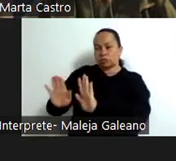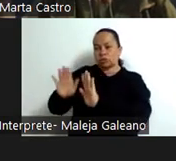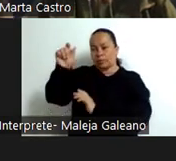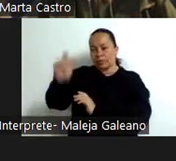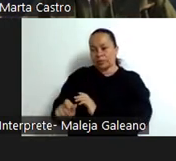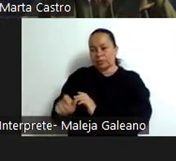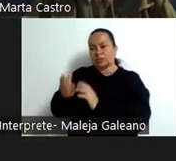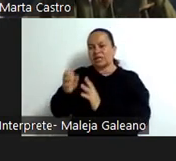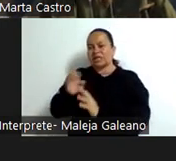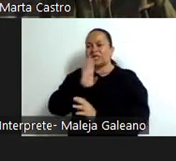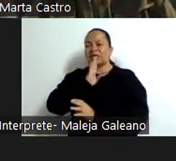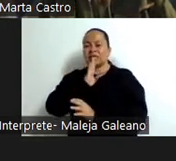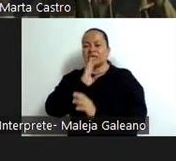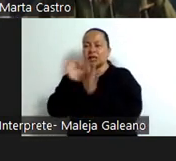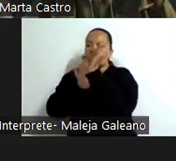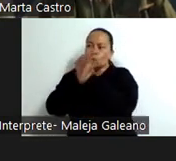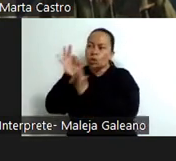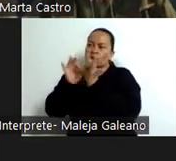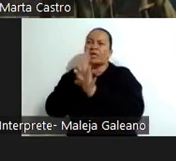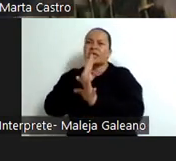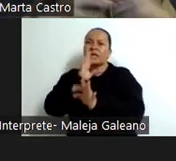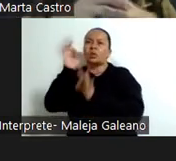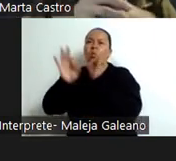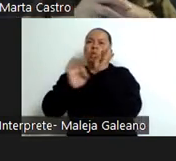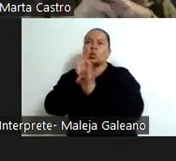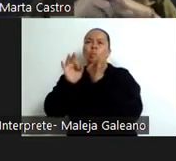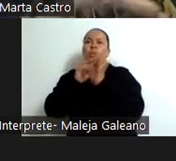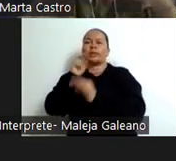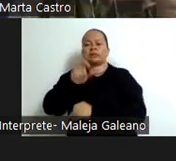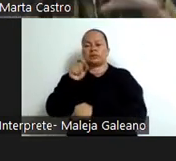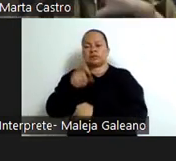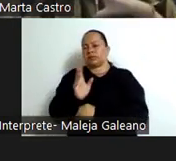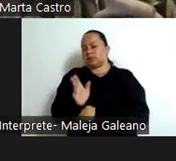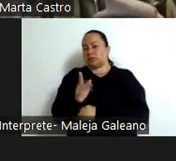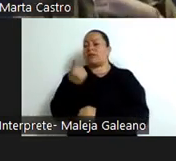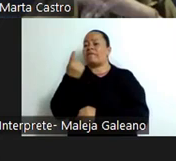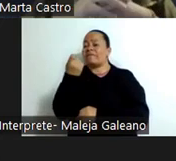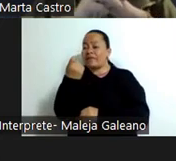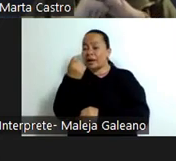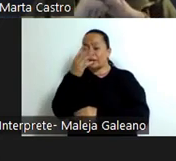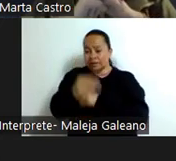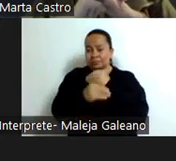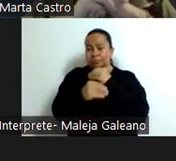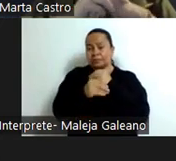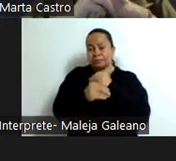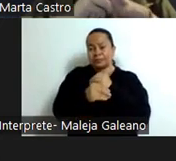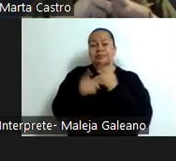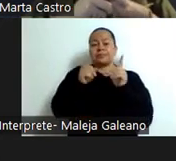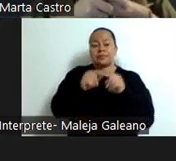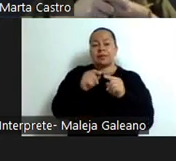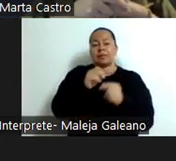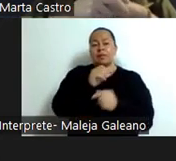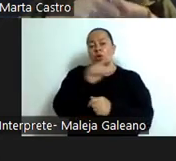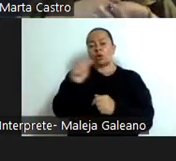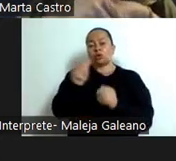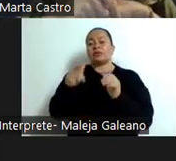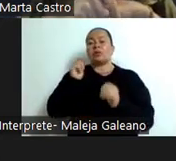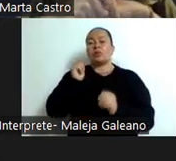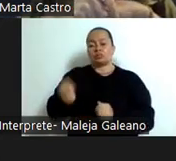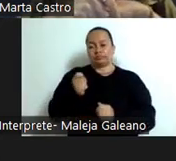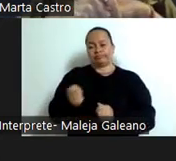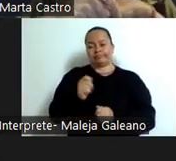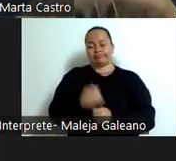que lo cuide y cómo quiere que le cuida Cuál es el cuidado que necesita que falta todavía también en la jurisprudencia de la corte y